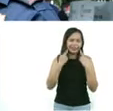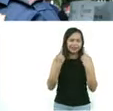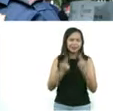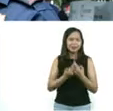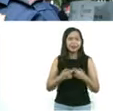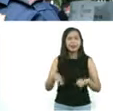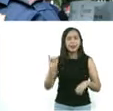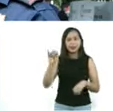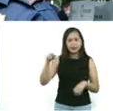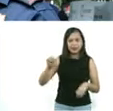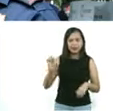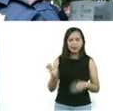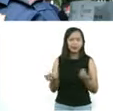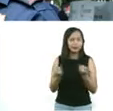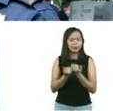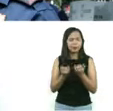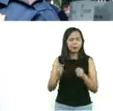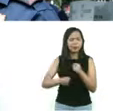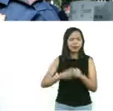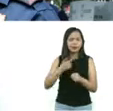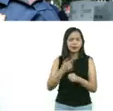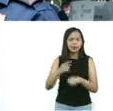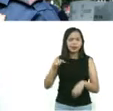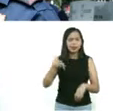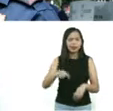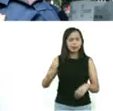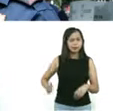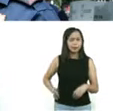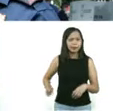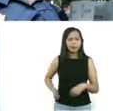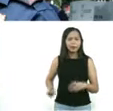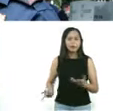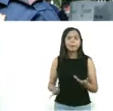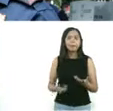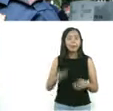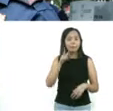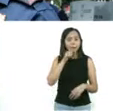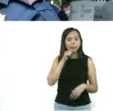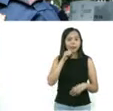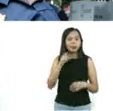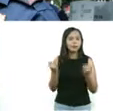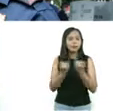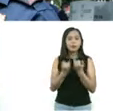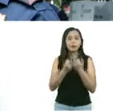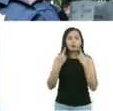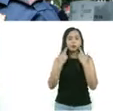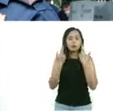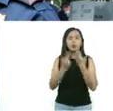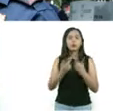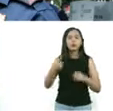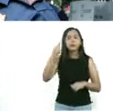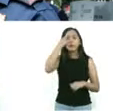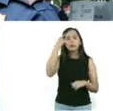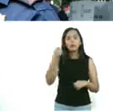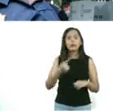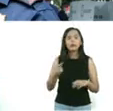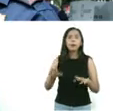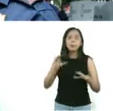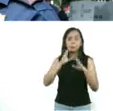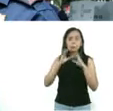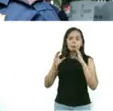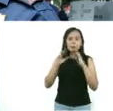Electoral, encabezadas por la Secretaría de Gobierno, y mañana habrá una más para supervisar los últimos detalles del operativo. Asimismo, desde